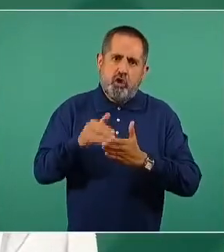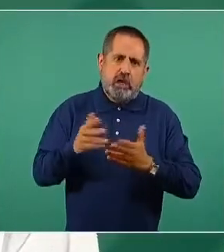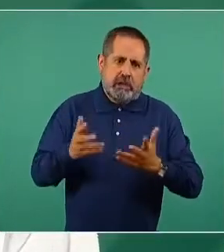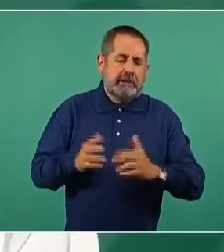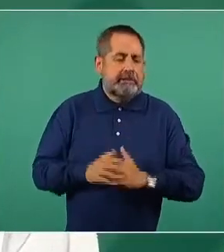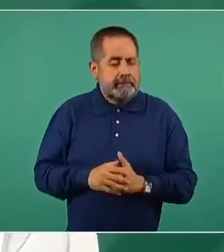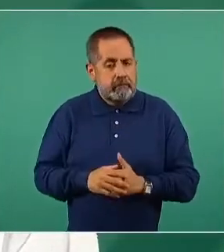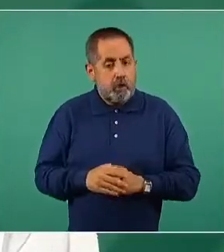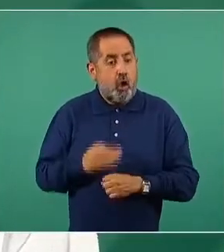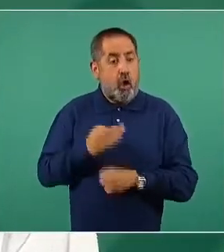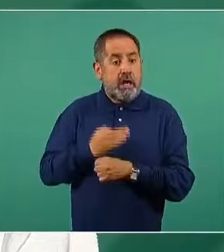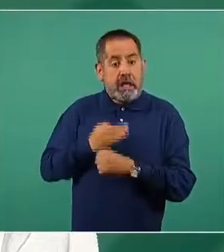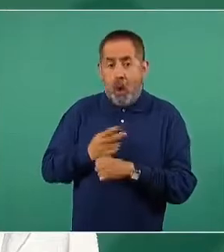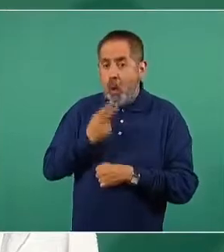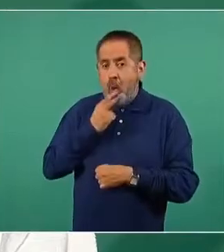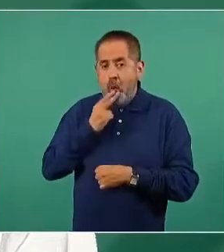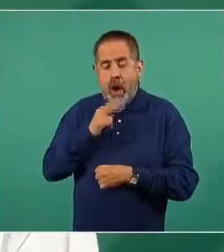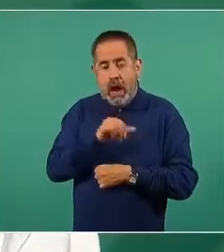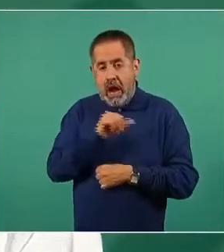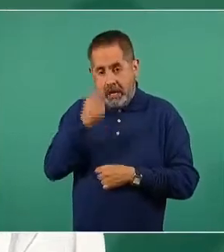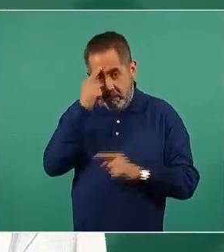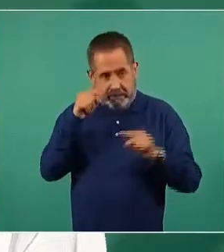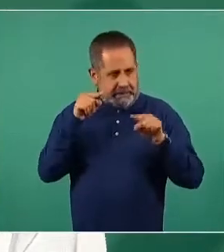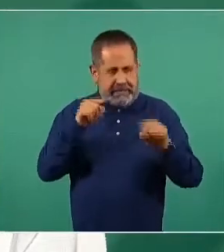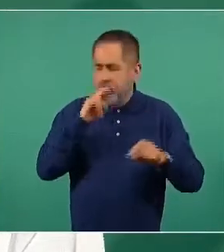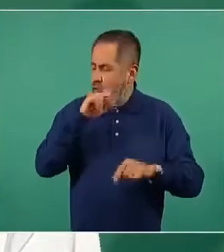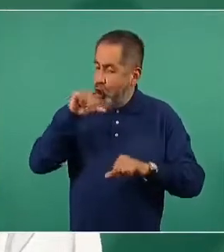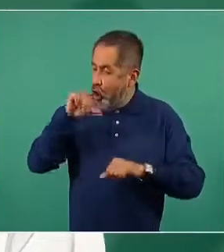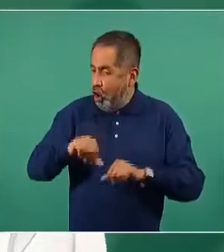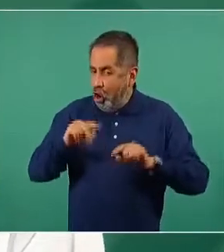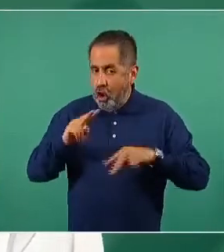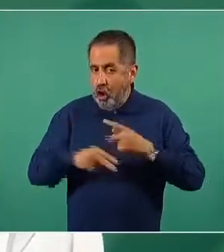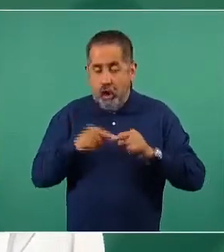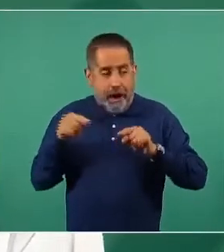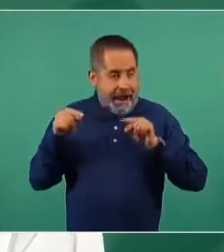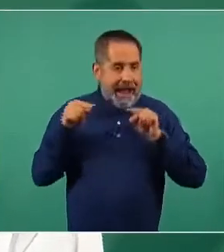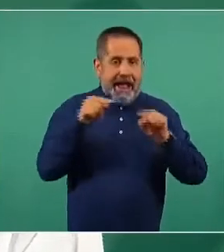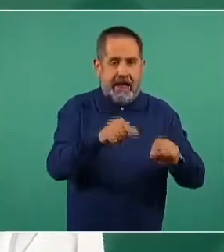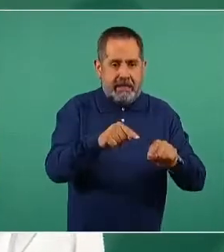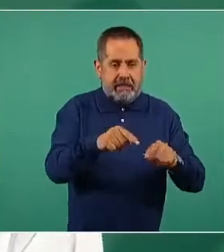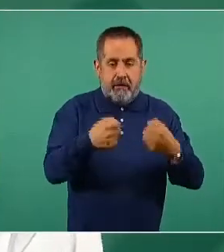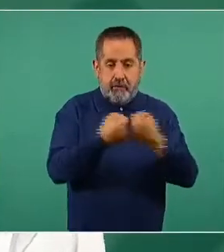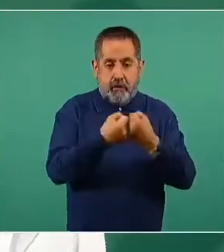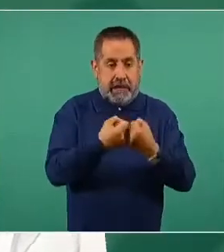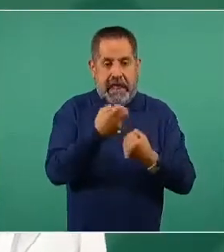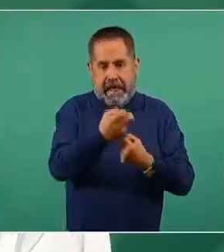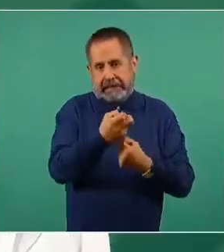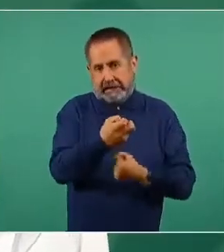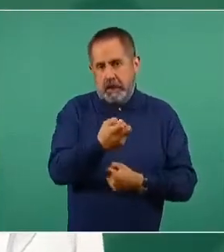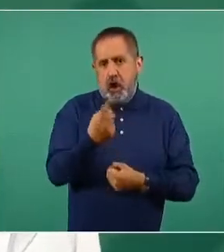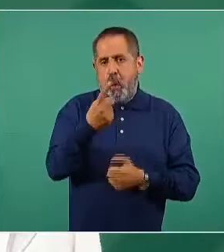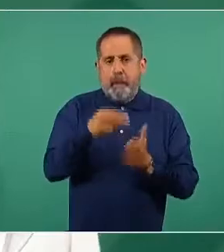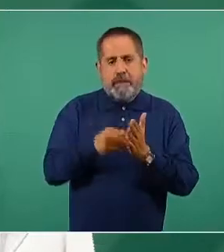por ahora utilizaríamos en forma inmediata en la franja fronteriza